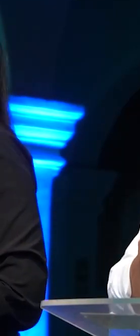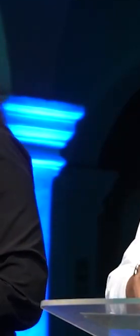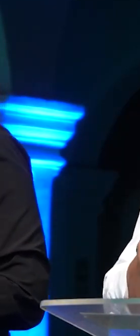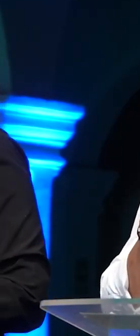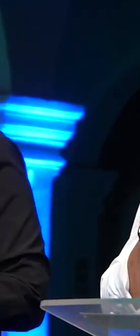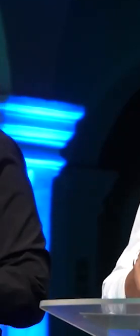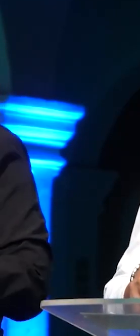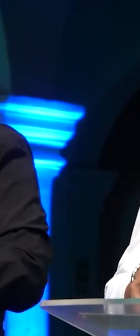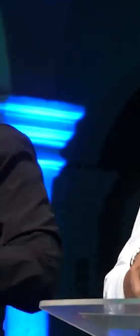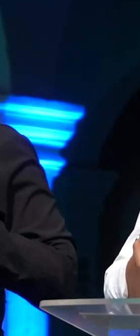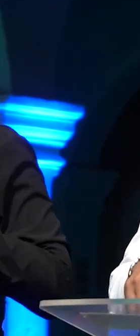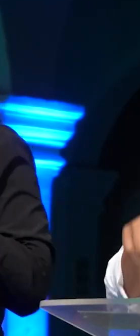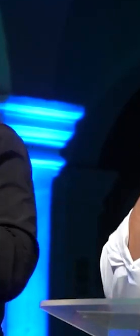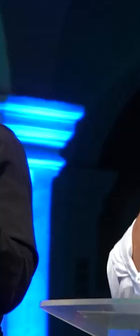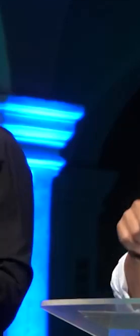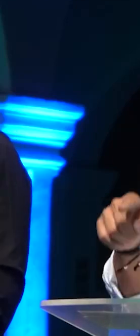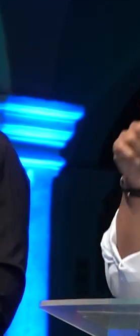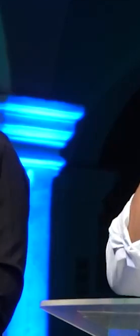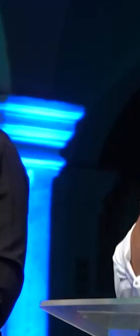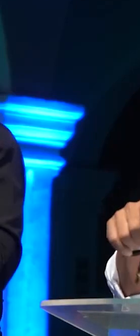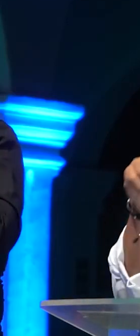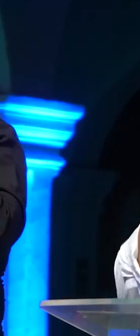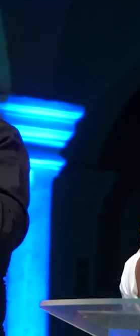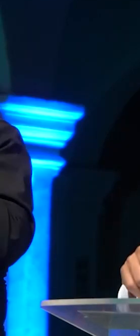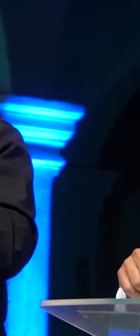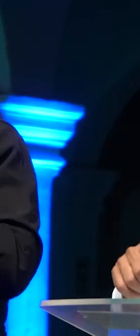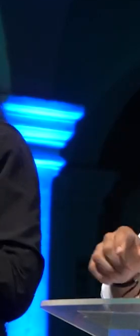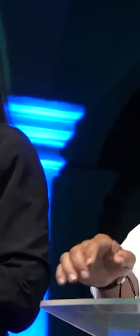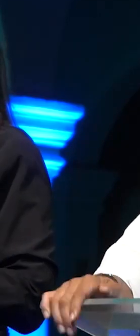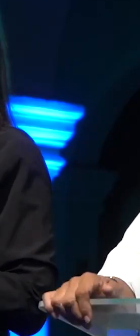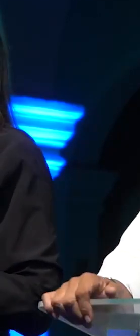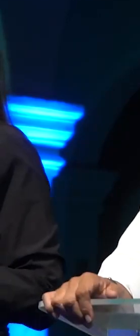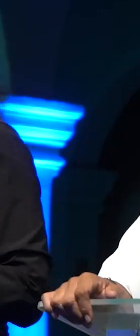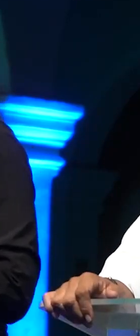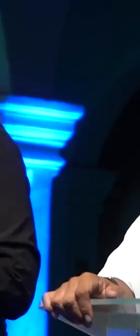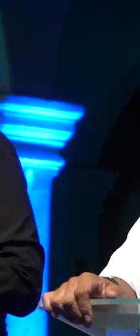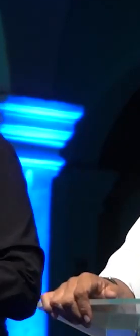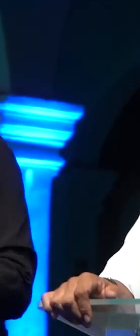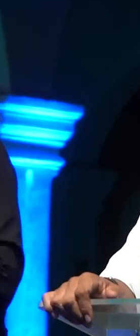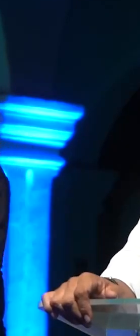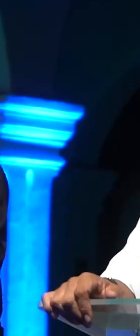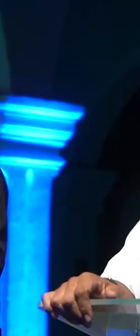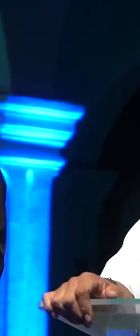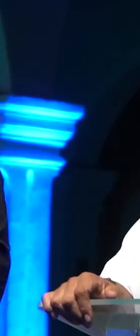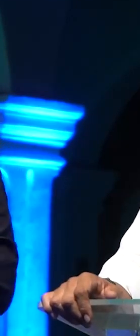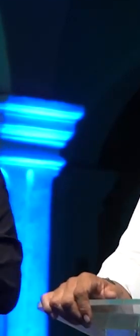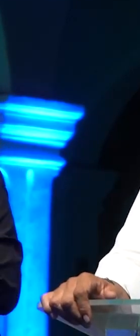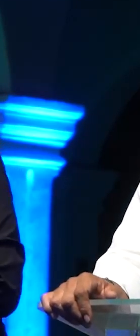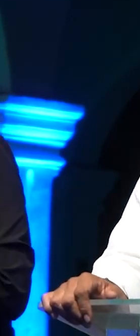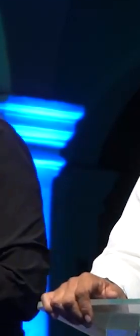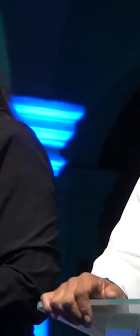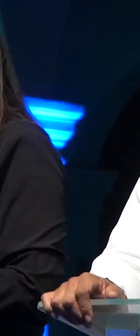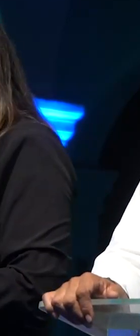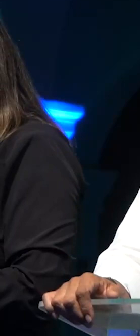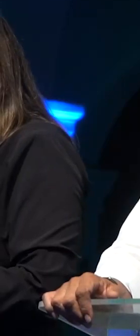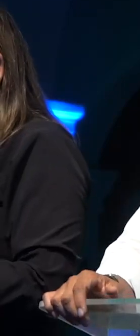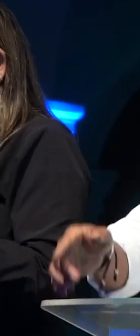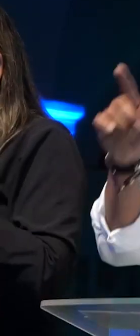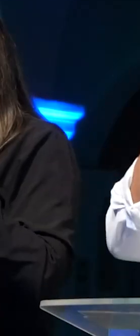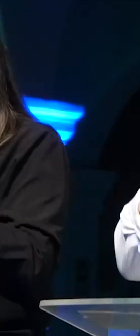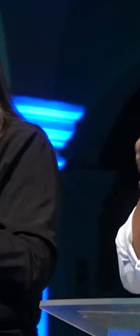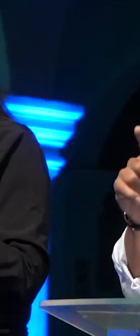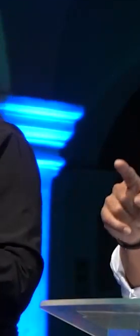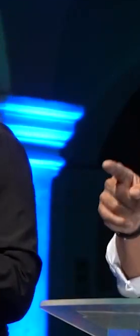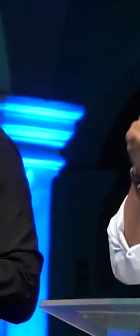colegio público de Magdalena tiene 5 veces menos probabilidades que un egresado de cualquier colegio público de Colombia de entrar a una universidad